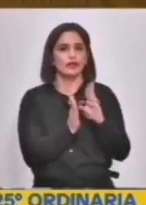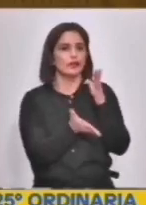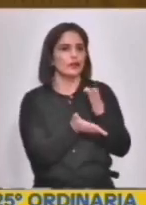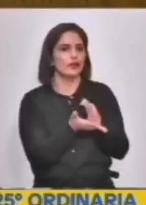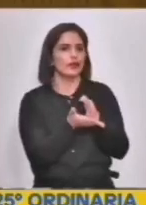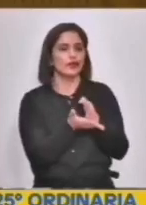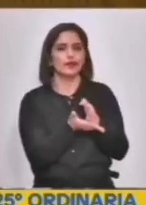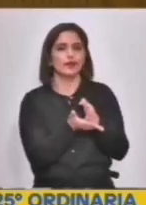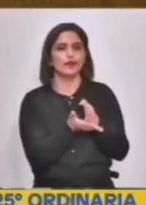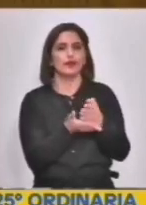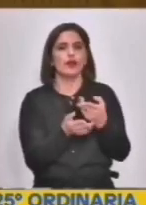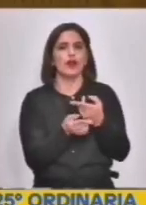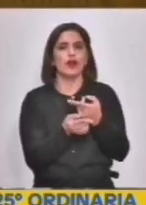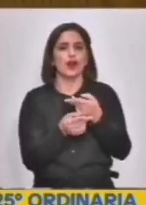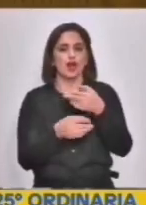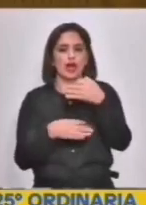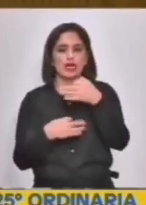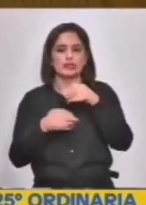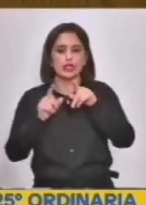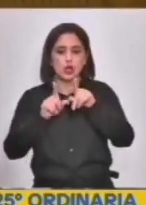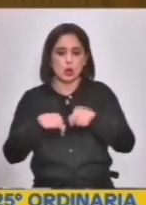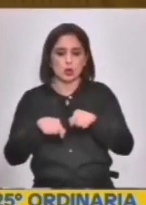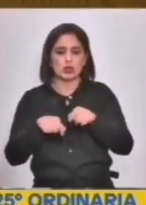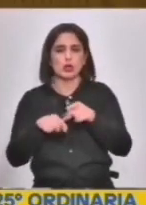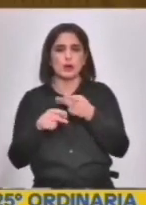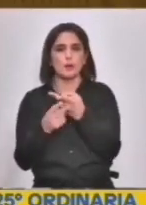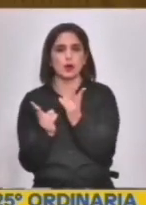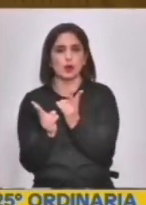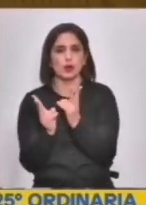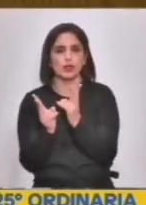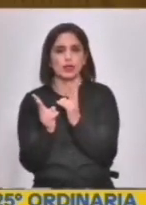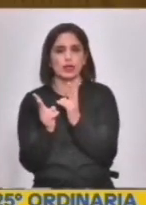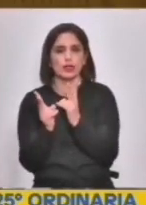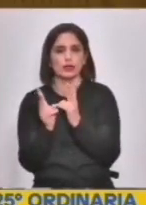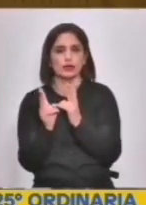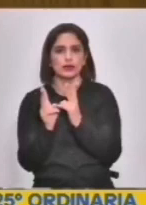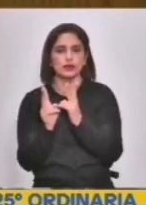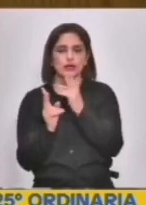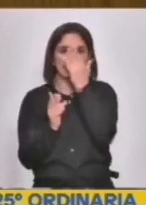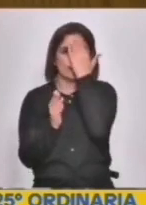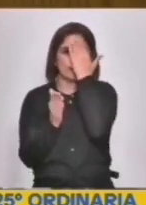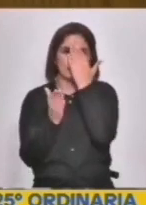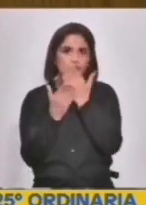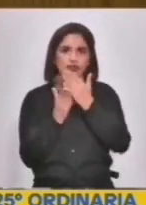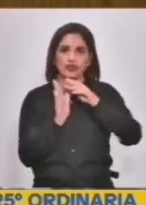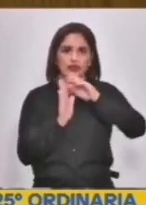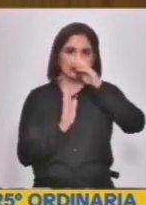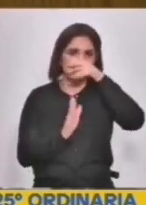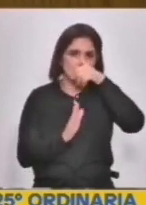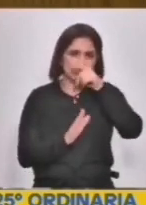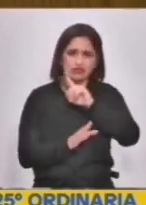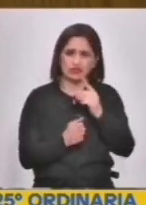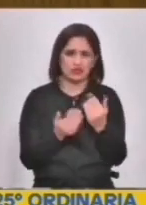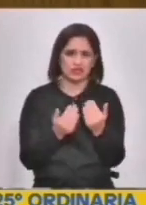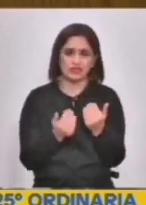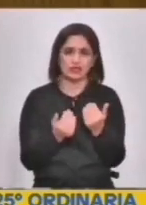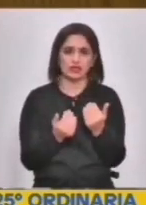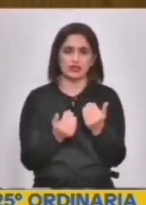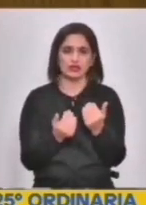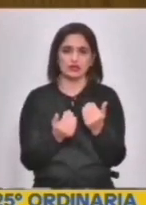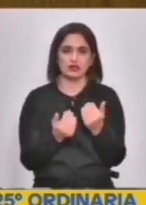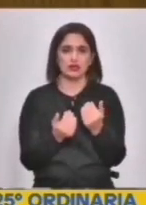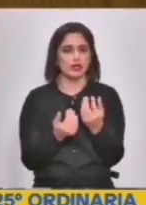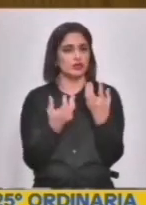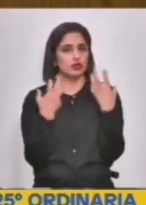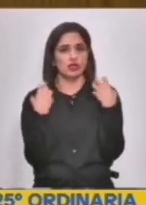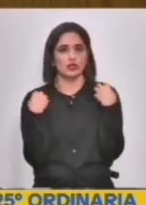reducir instrumentos a escritura pública o de autorizar ciertos ciertos instrumentos ante el notario cuando no sea estrictamente necesario es